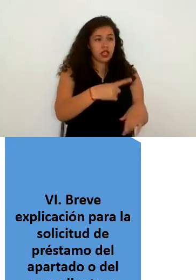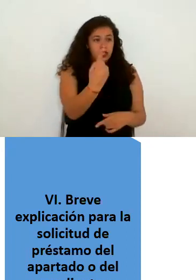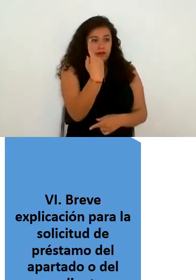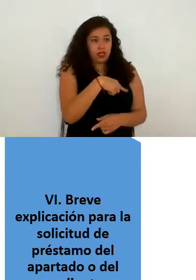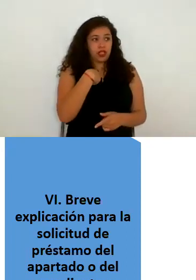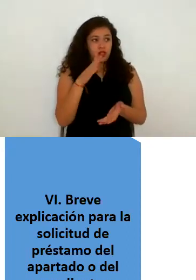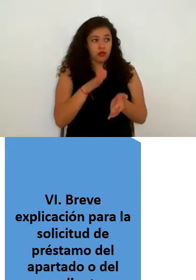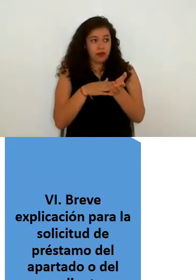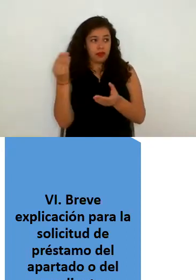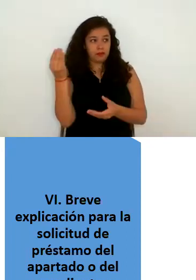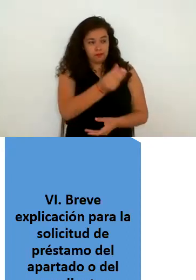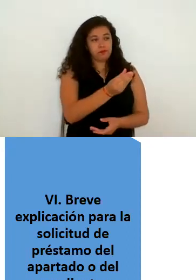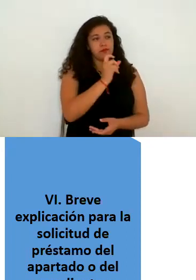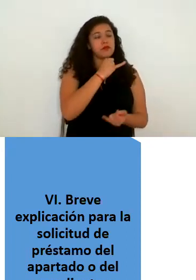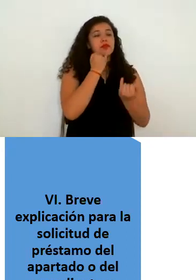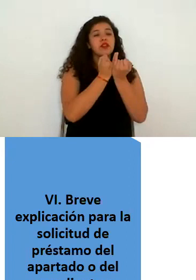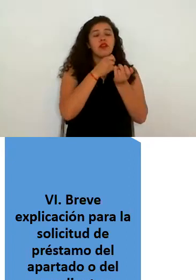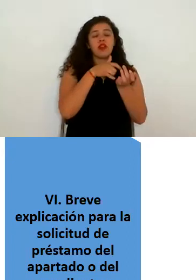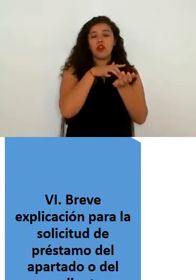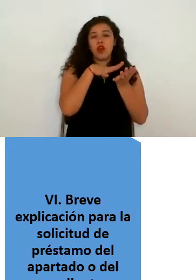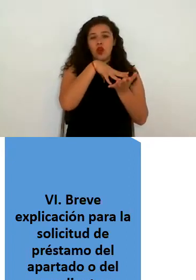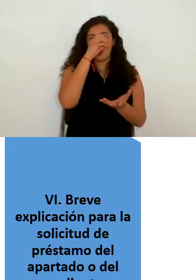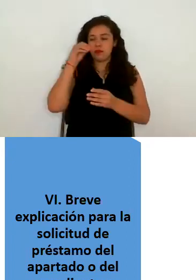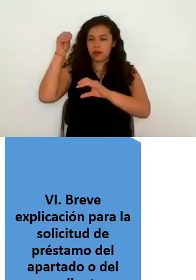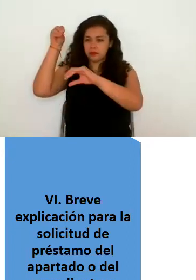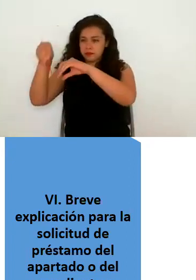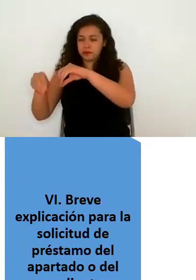revisora. Entonces, eso puede